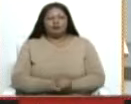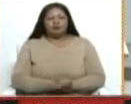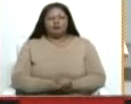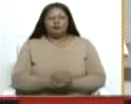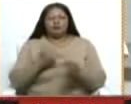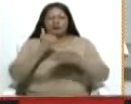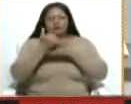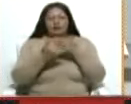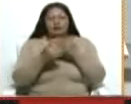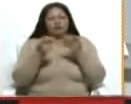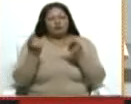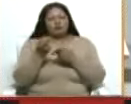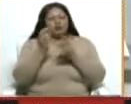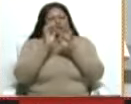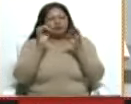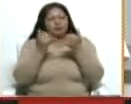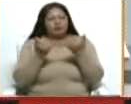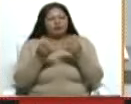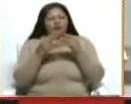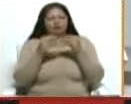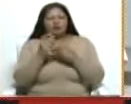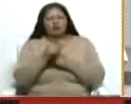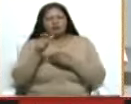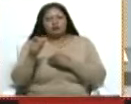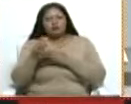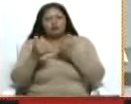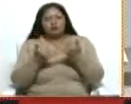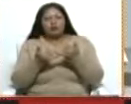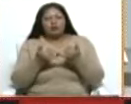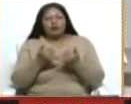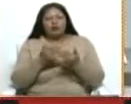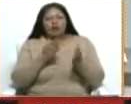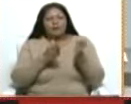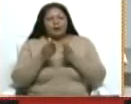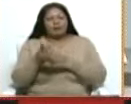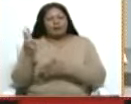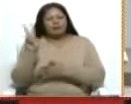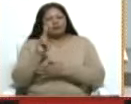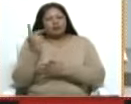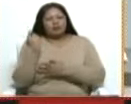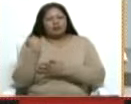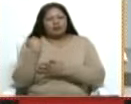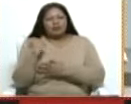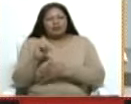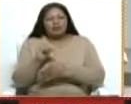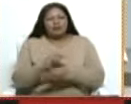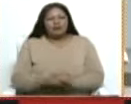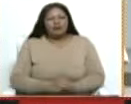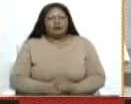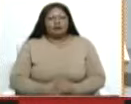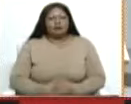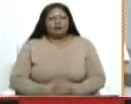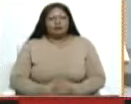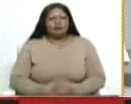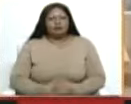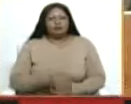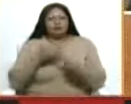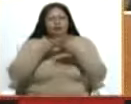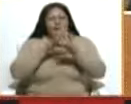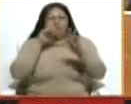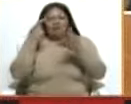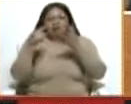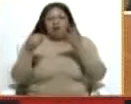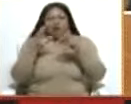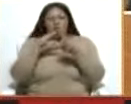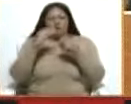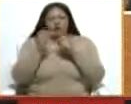planificando, tratando de incorporar a todas las personas, porque además Venezuela es un país que, como les dije hace poquito, con una riqueza y una diversidad